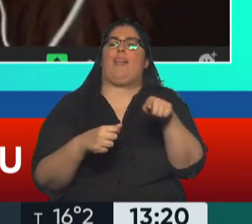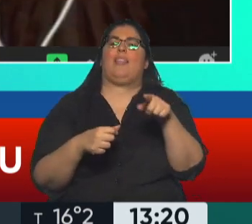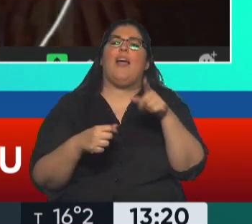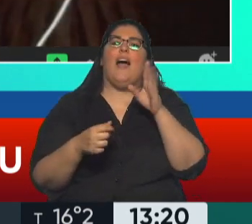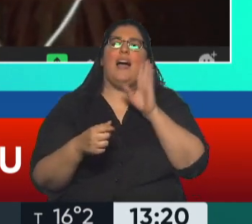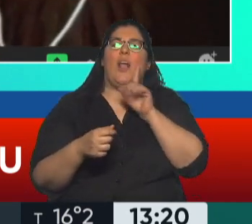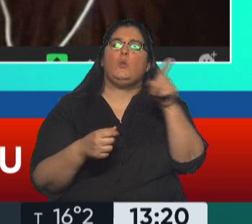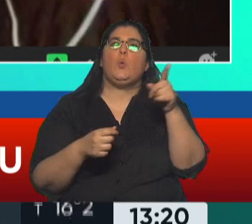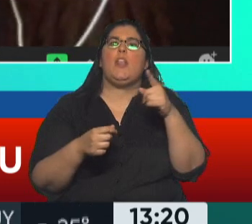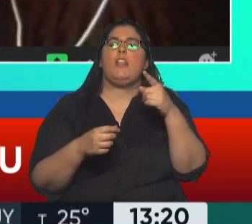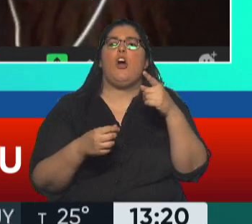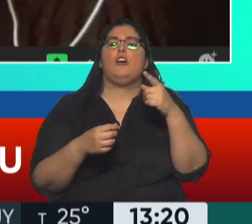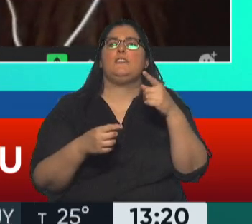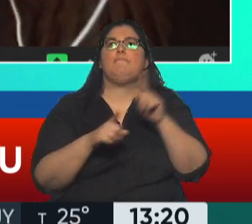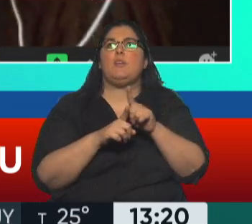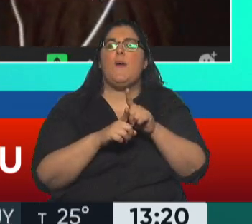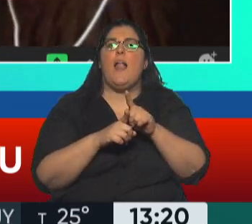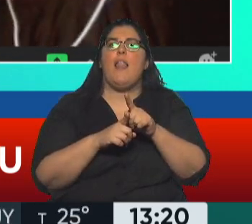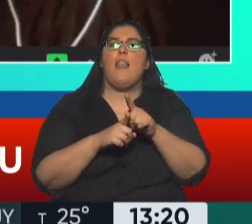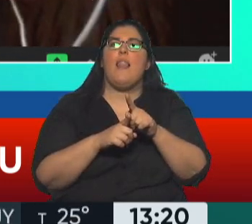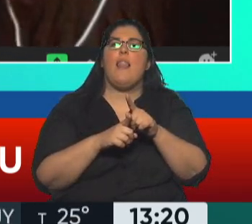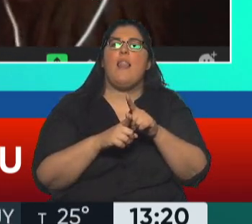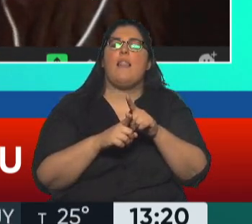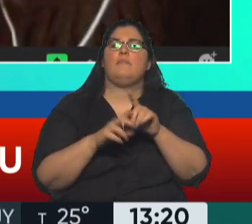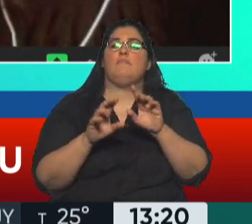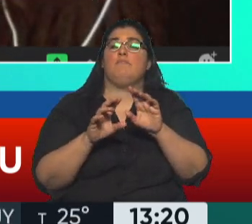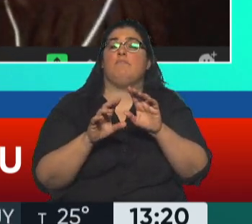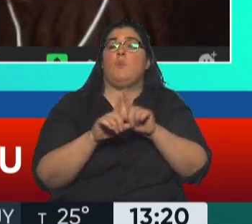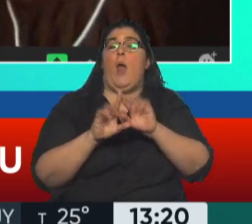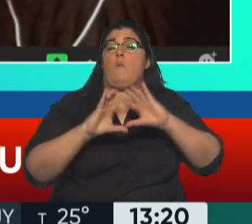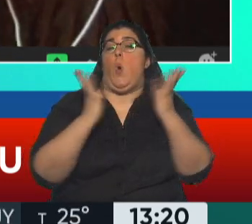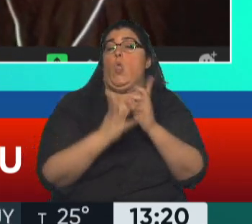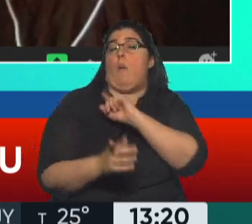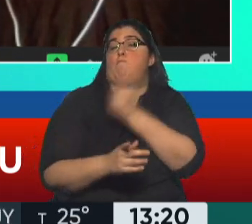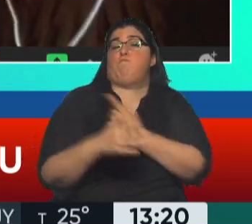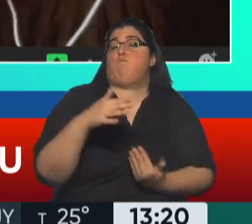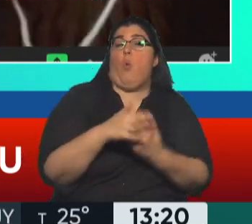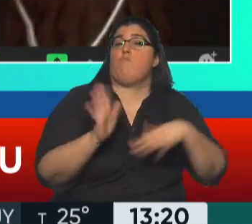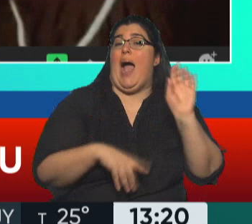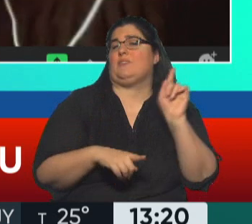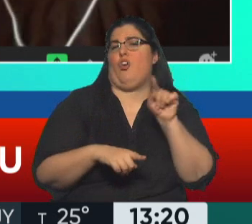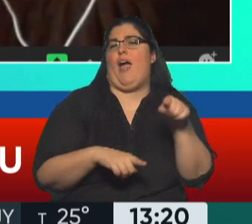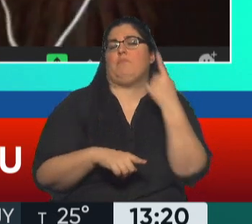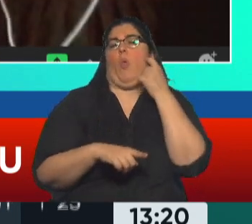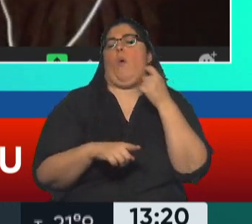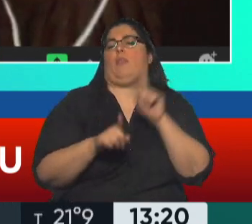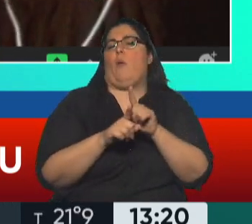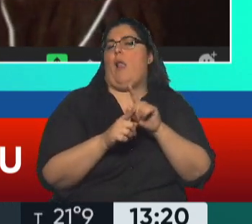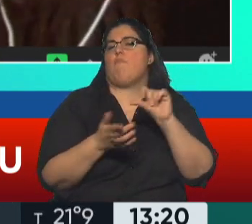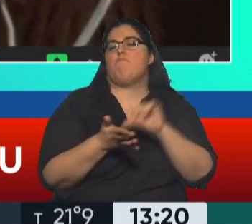Unidos pasando a ser no ya el hegemono del mundo, sino un país evidentemente